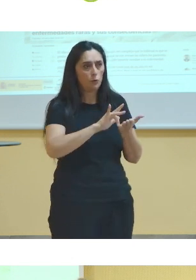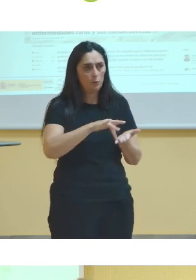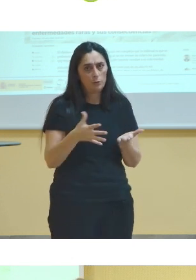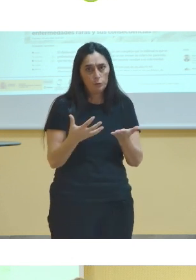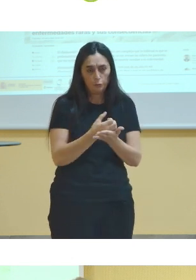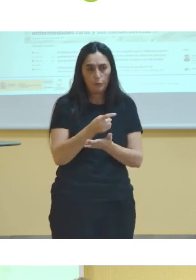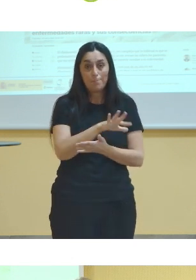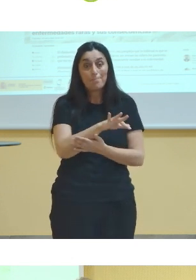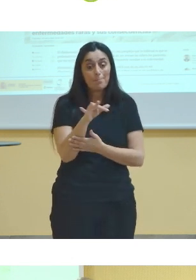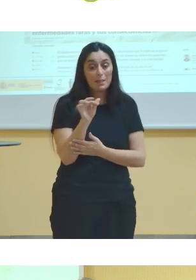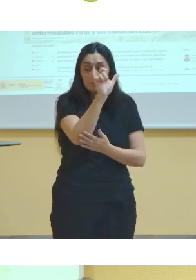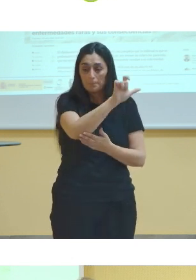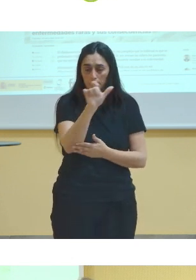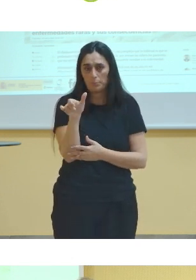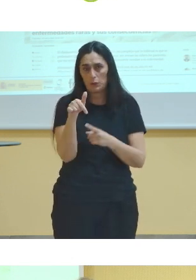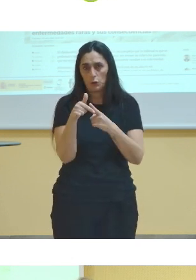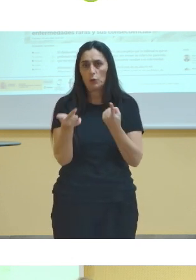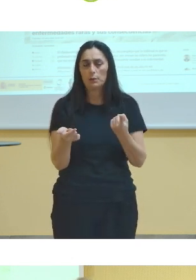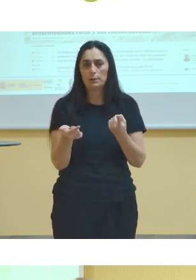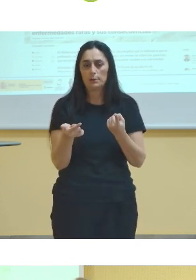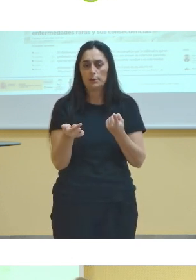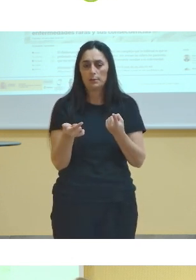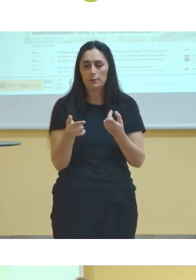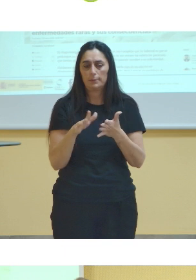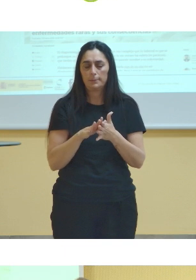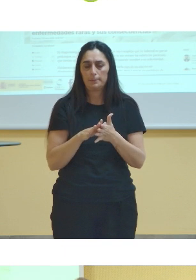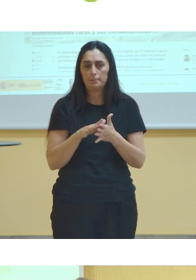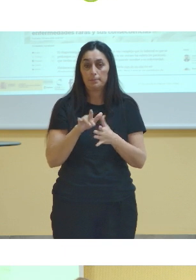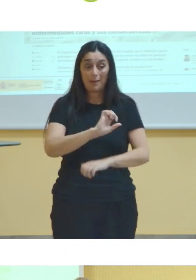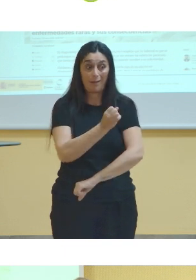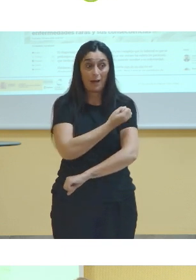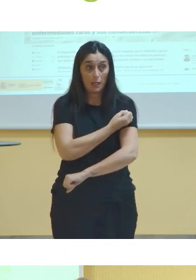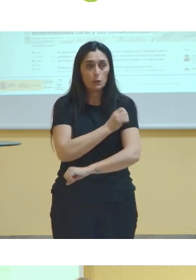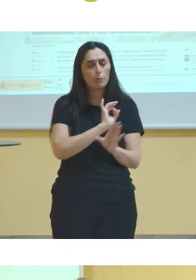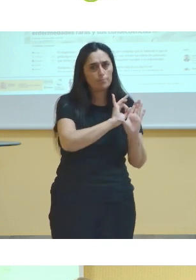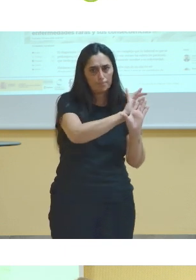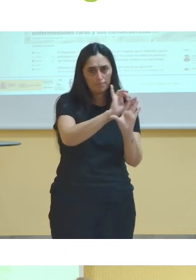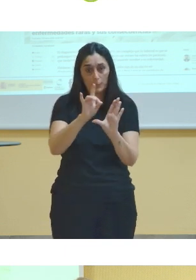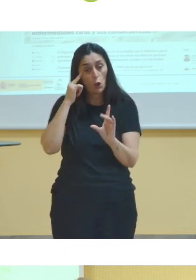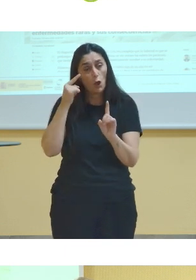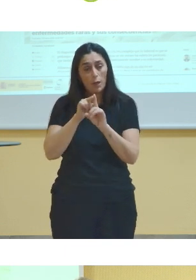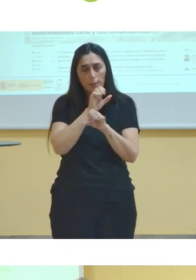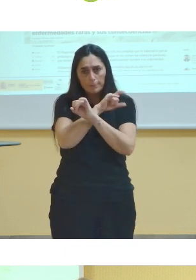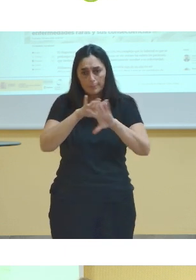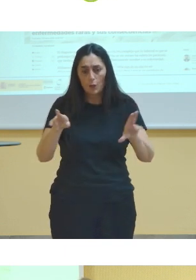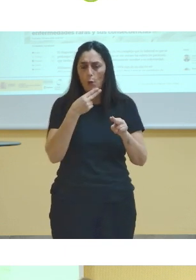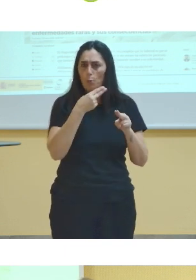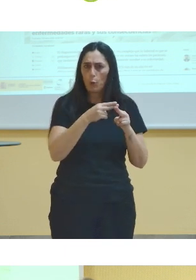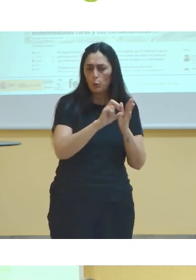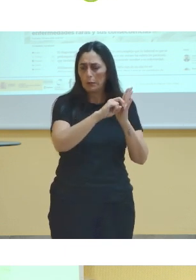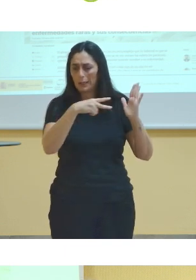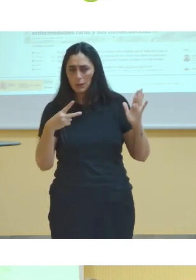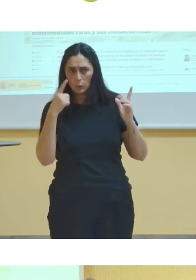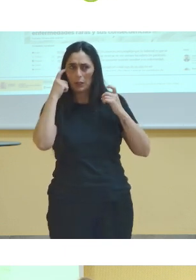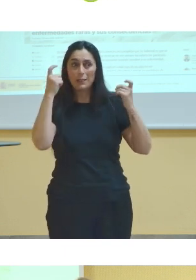se enviaron a las personas que forman parte del registro para dar difusión a cuáles son esos productos y ese resultado